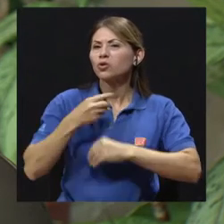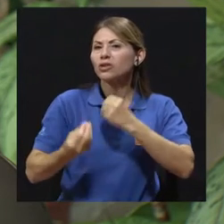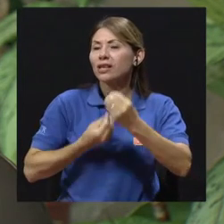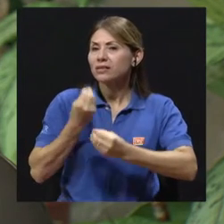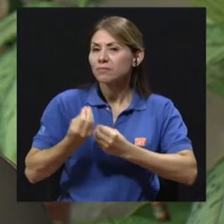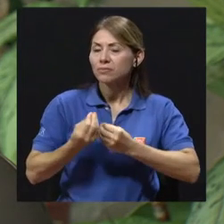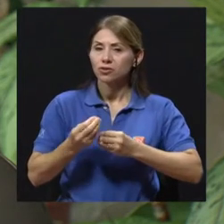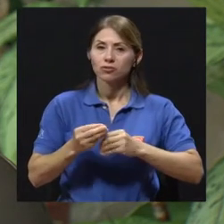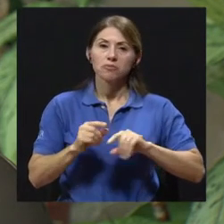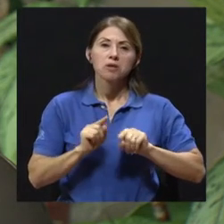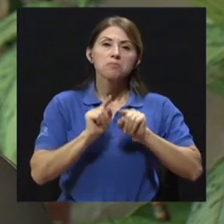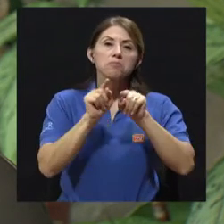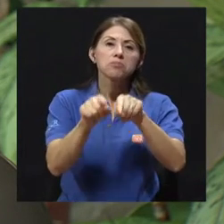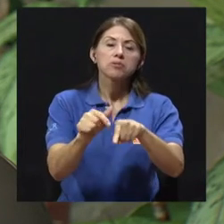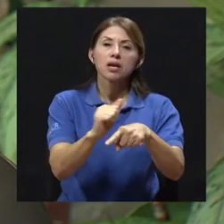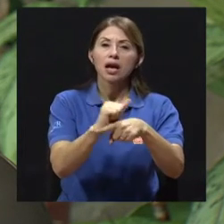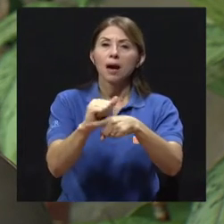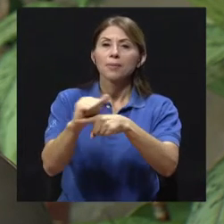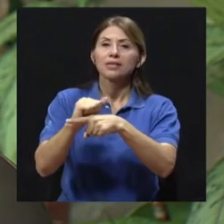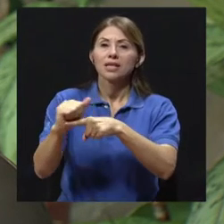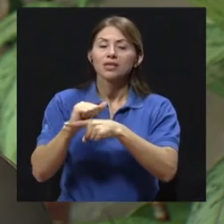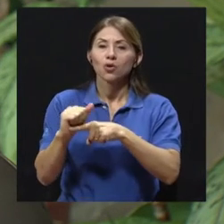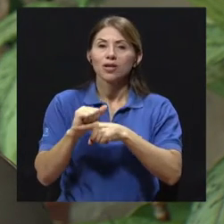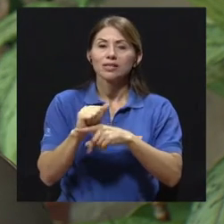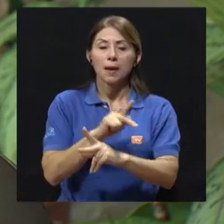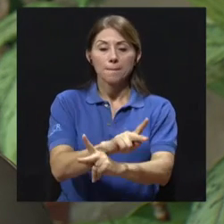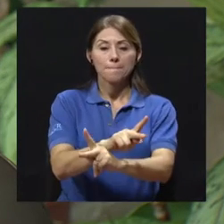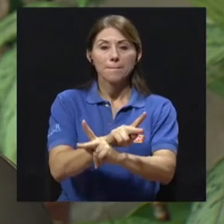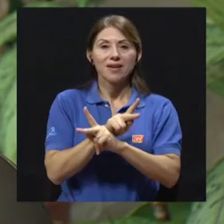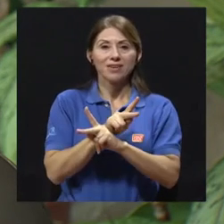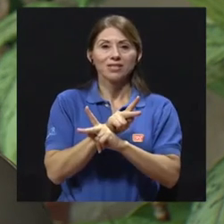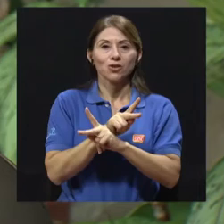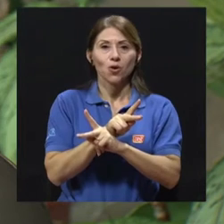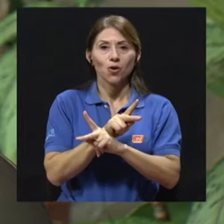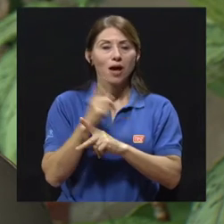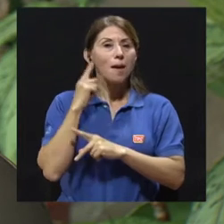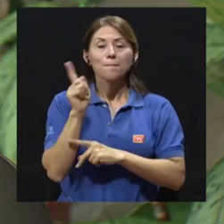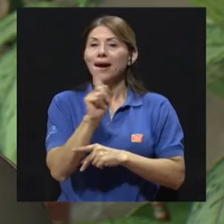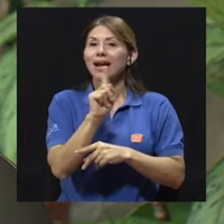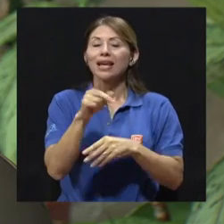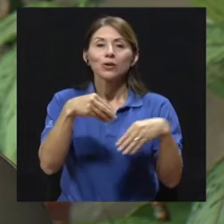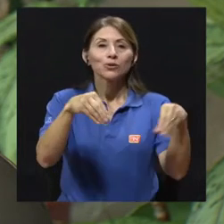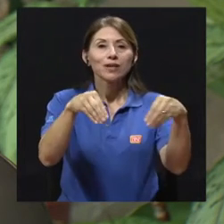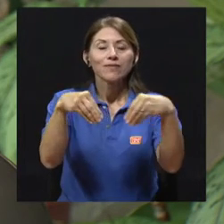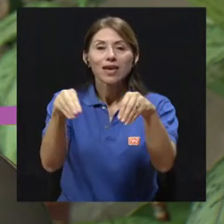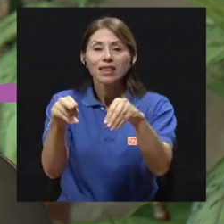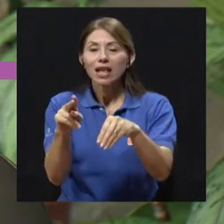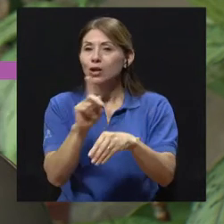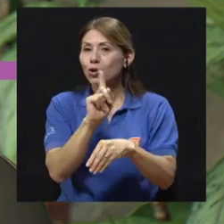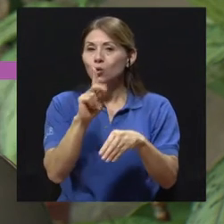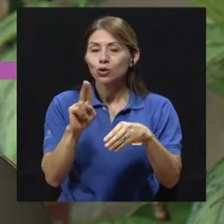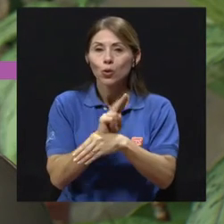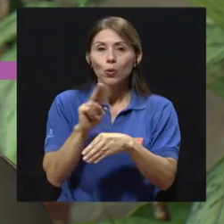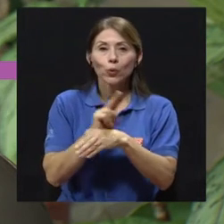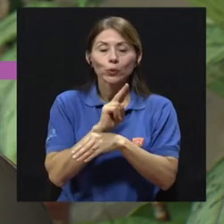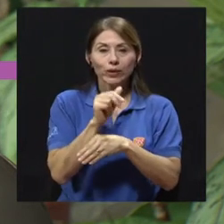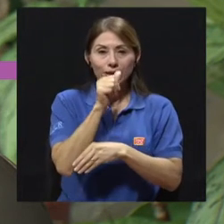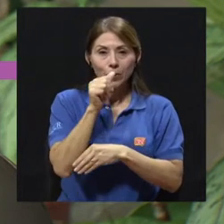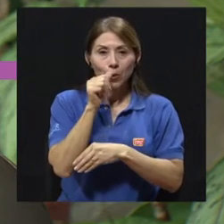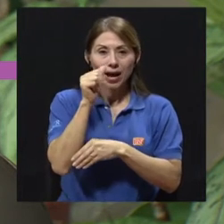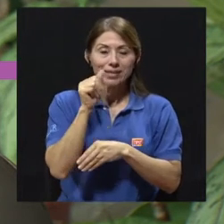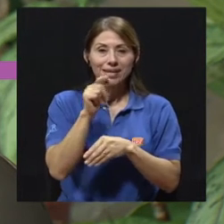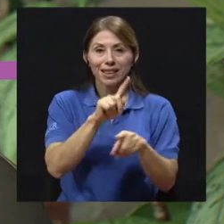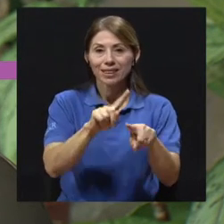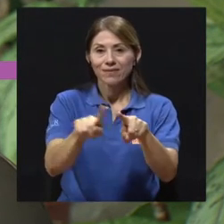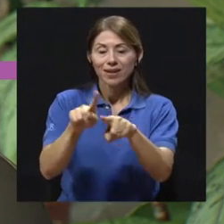dar capacitaciones en prevención del tráfico de drogas en los centros educativos. De hecho, tenemos una serie de programas ahí que